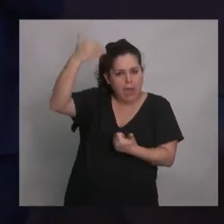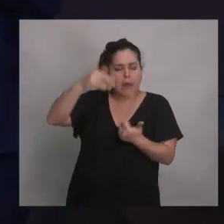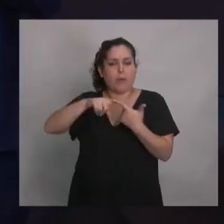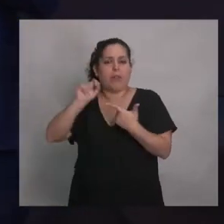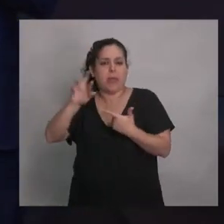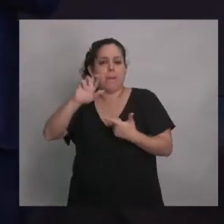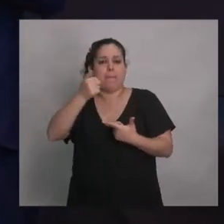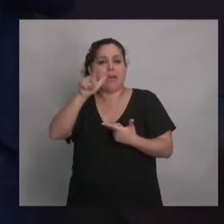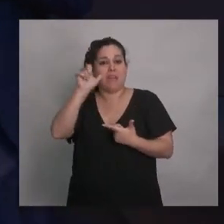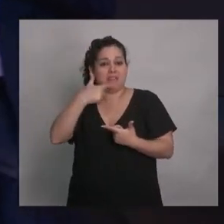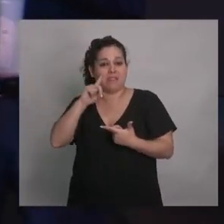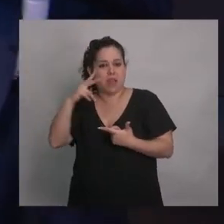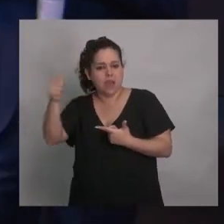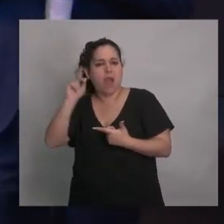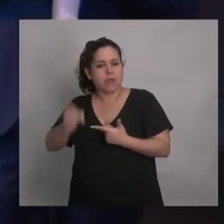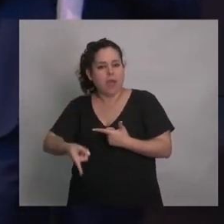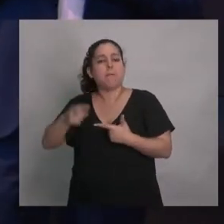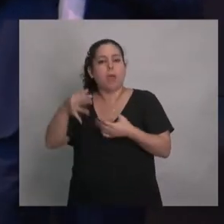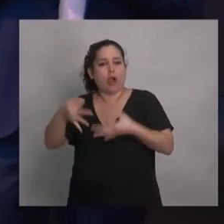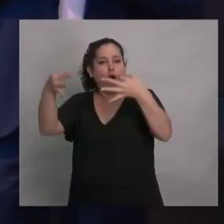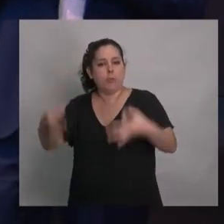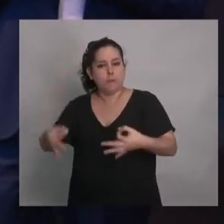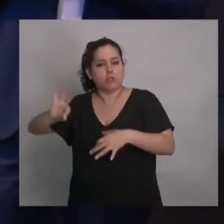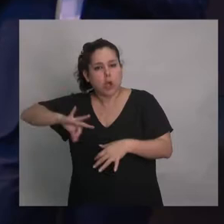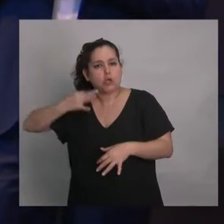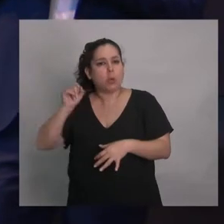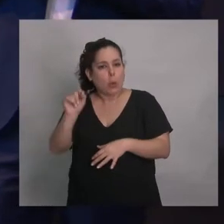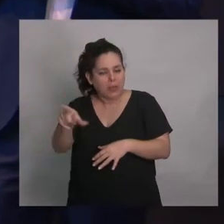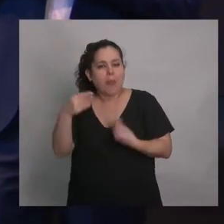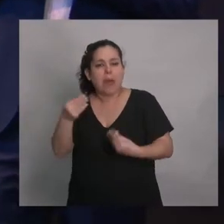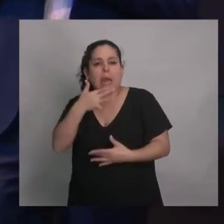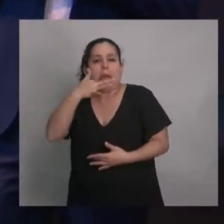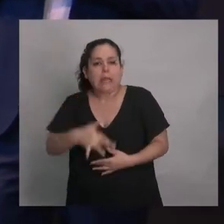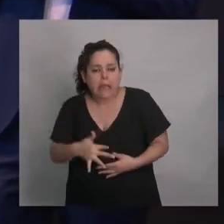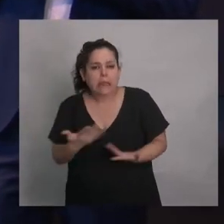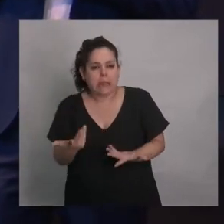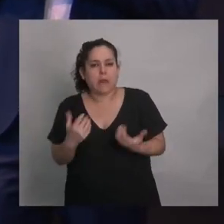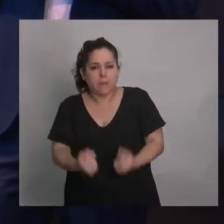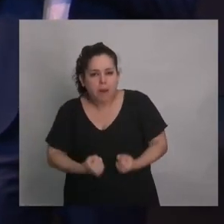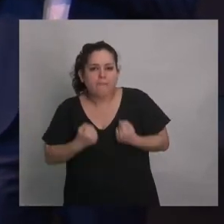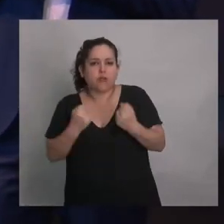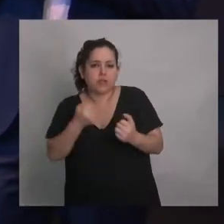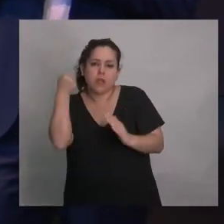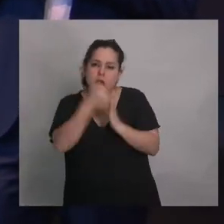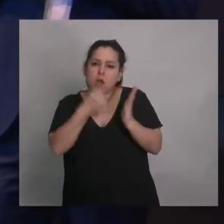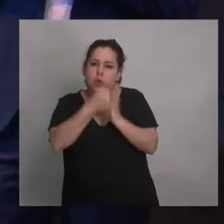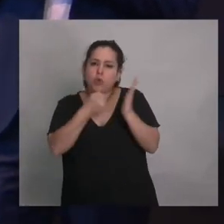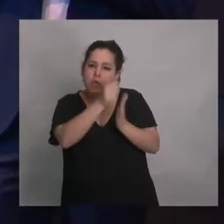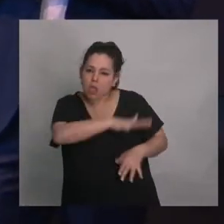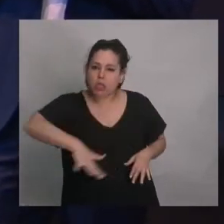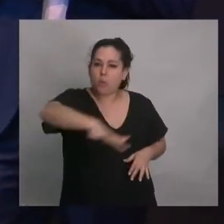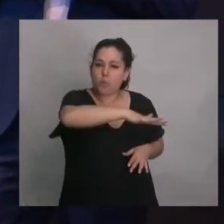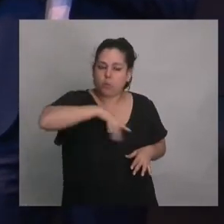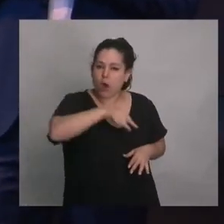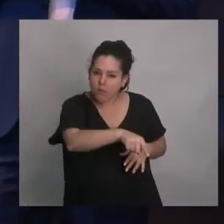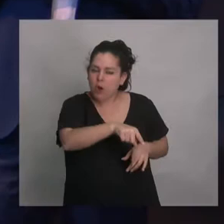sino también el compromiso de una vida dedicada a entender a comprender y a fortalecer la lucha de un pueblo que